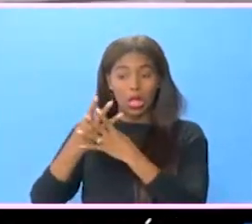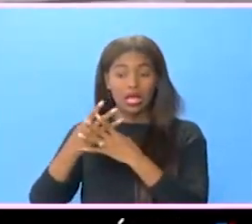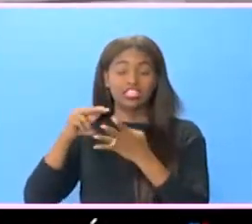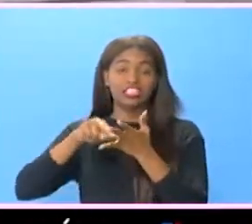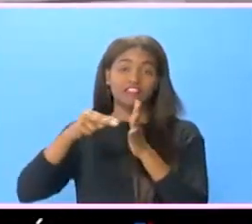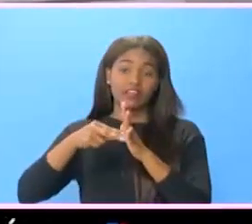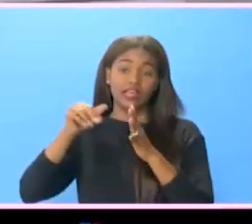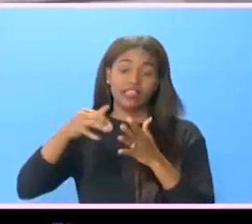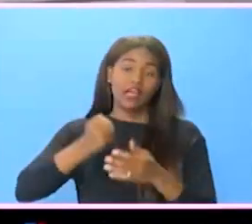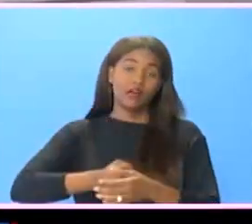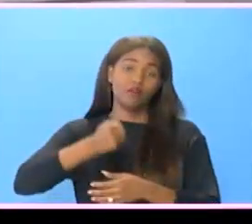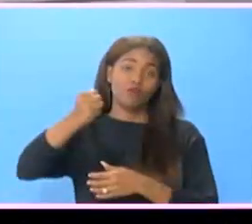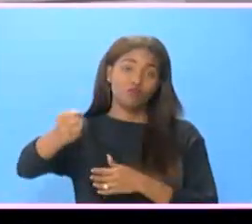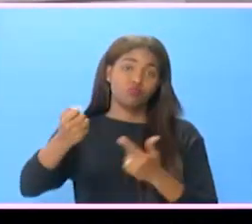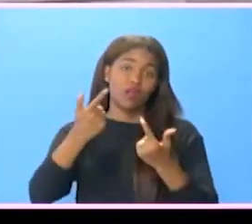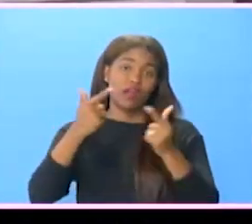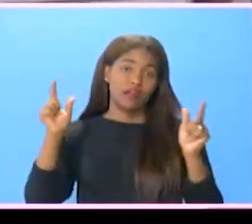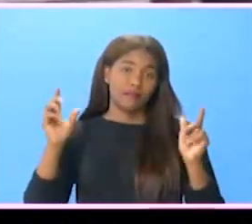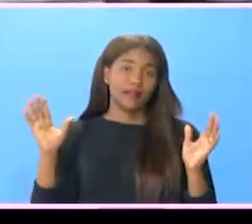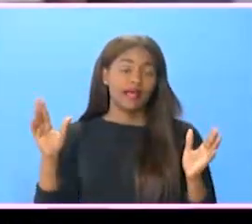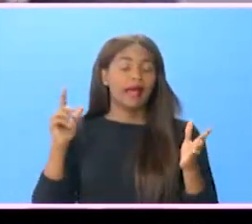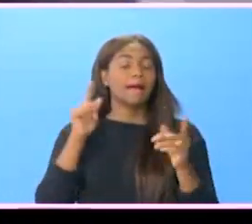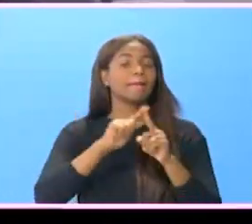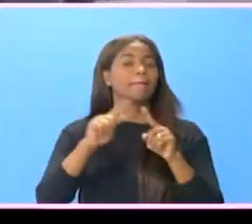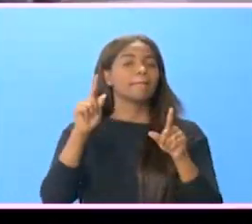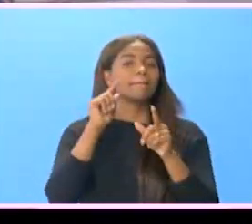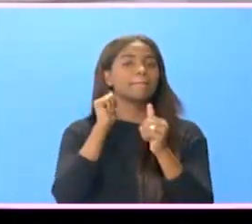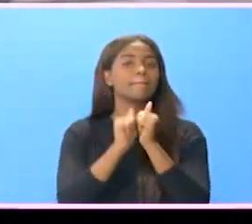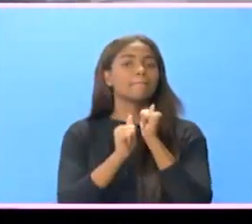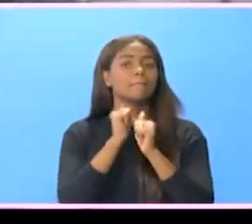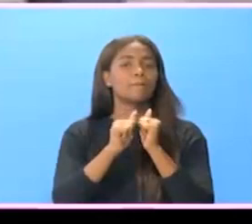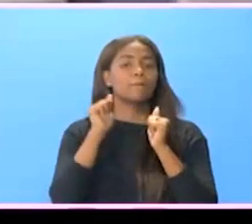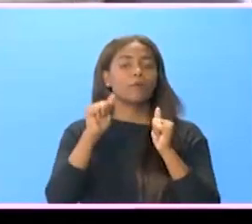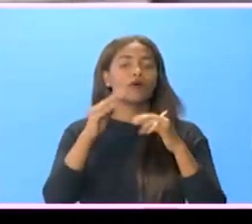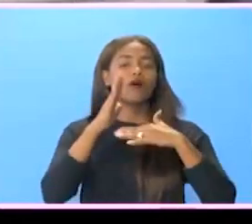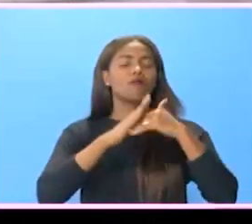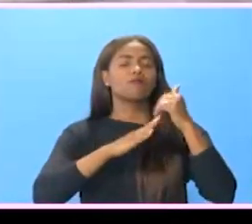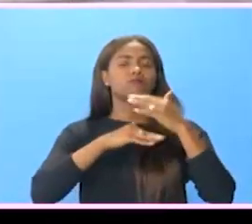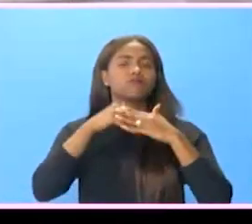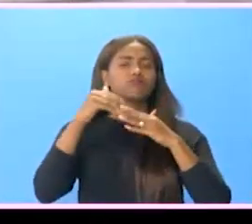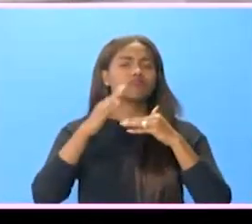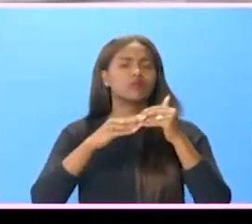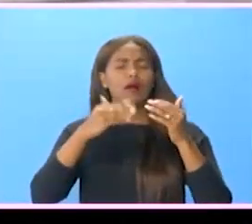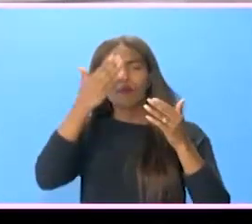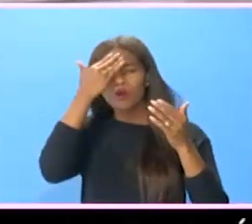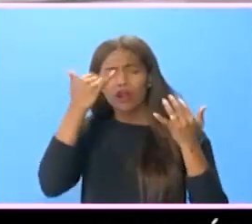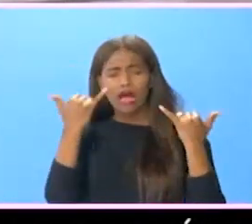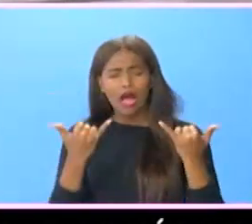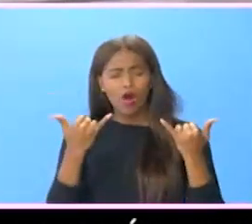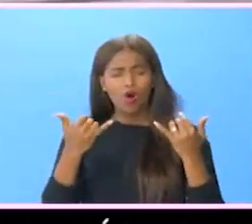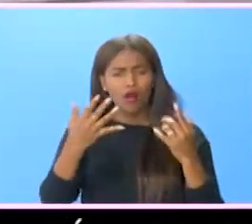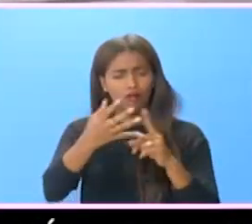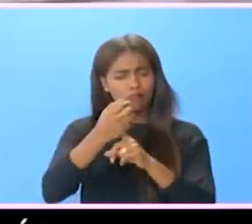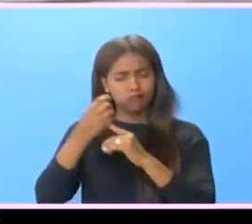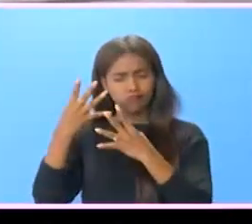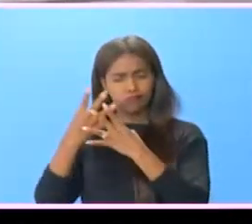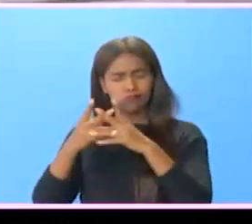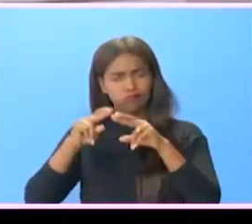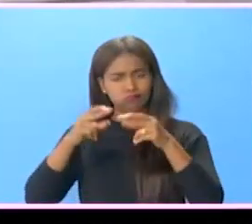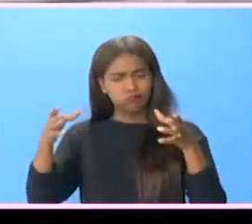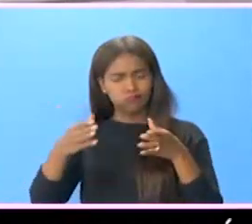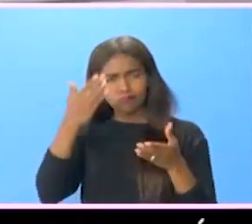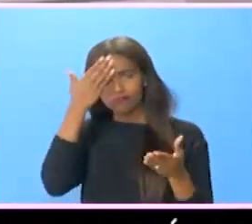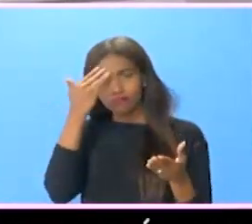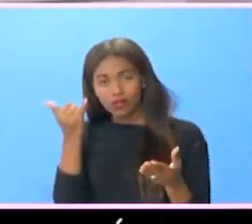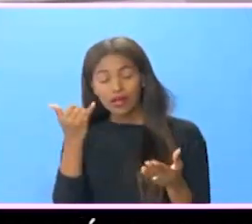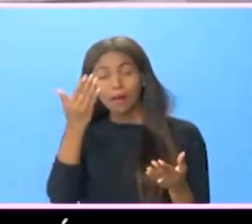fuera. Pero el problema pudiera alivianar. ¿Por qué este encuentro penitenciario? Porque precisamente